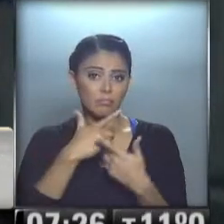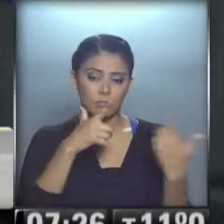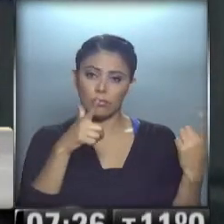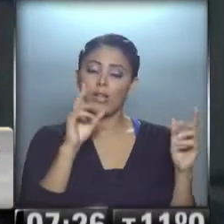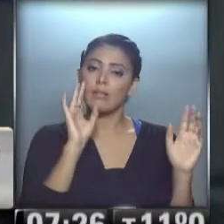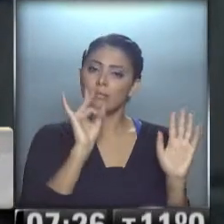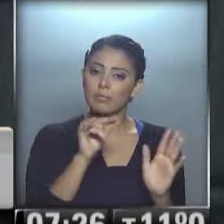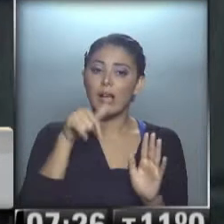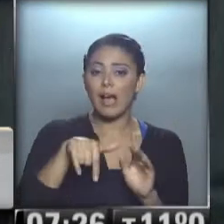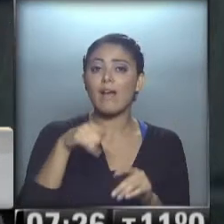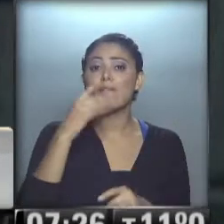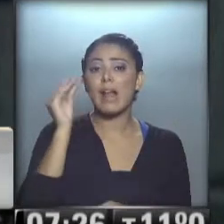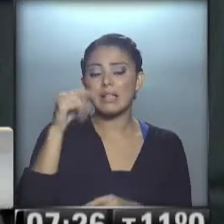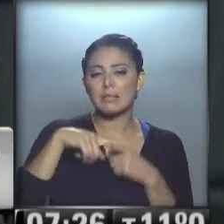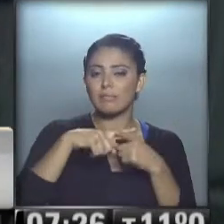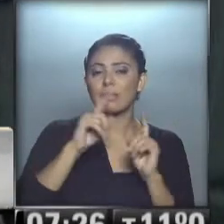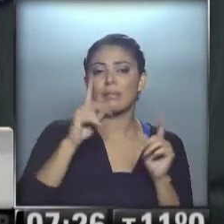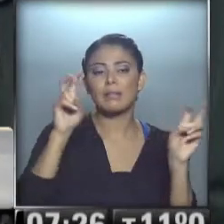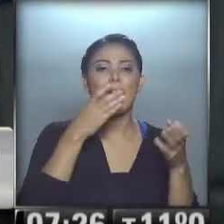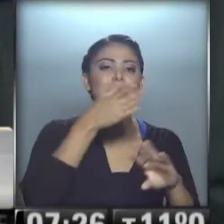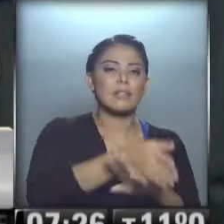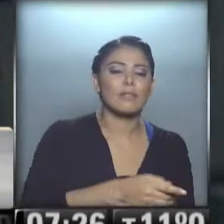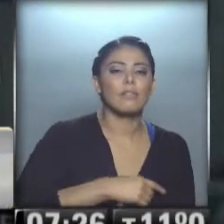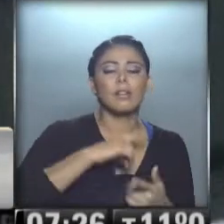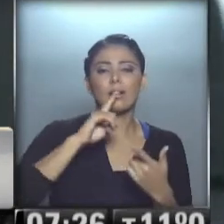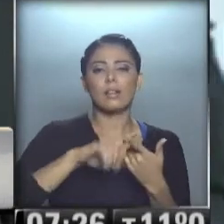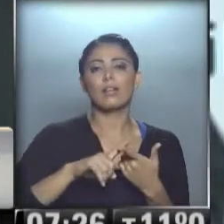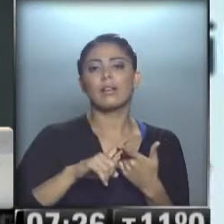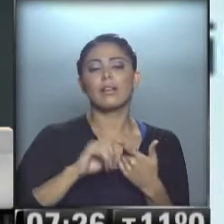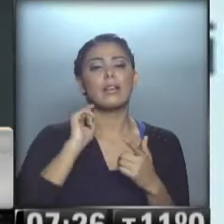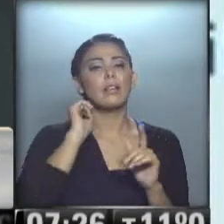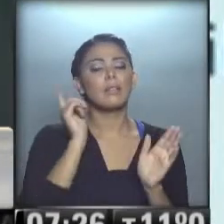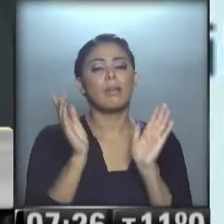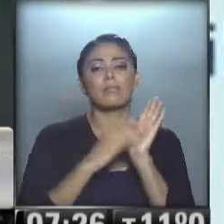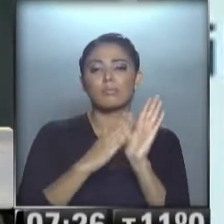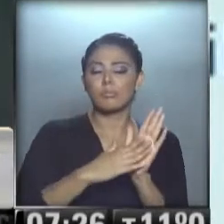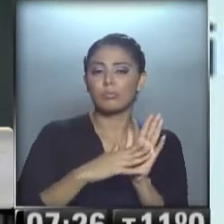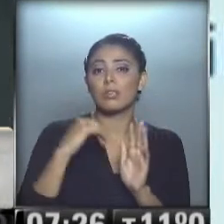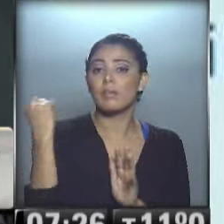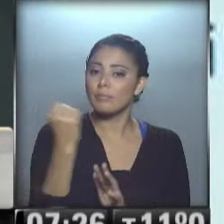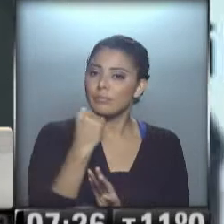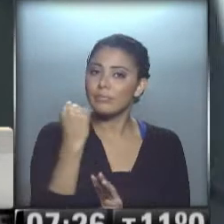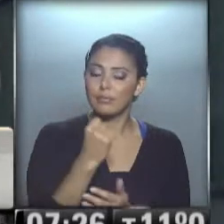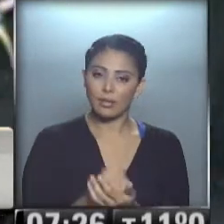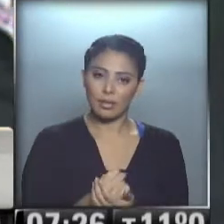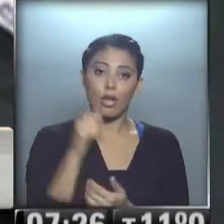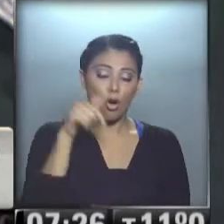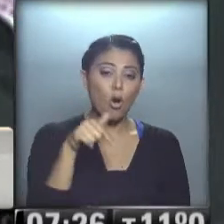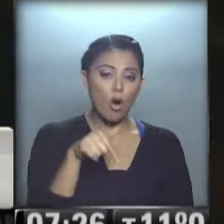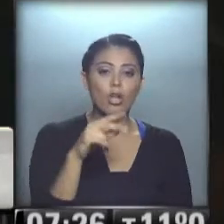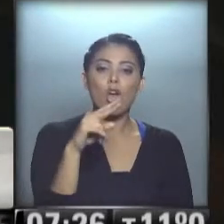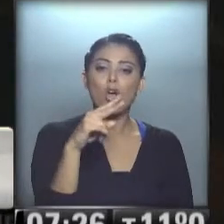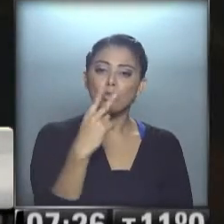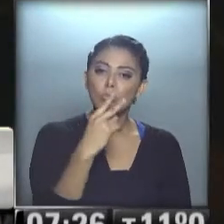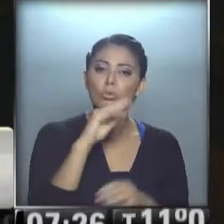están dando aquí en Brasil, la accesibilidad, la garantía o la intención de que hoy hay dos